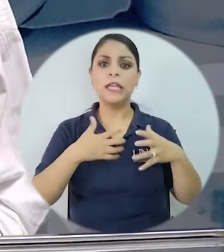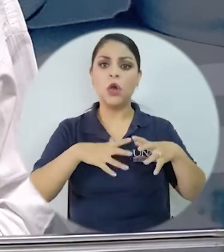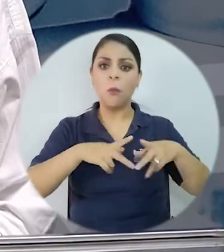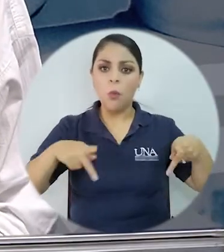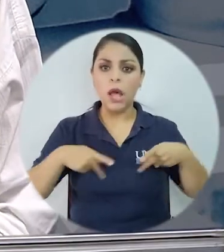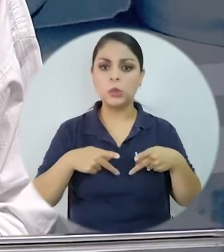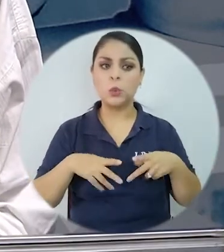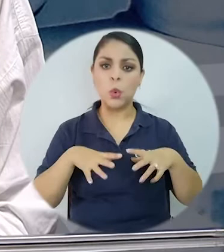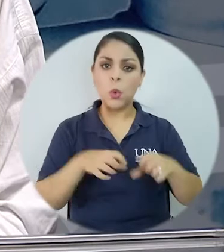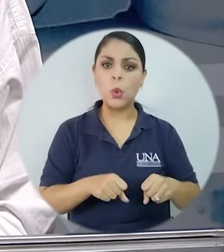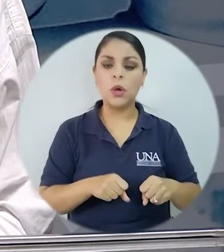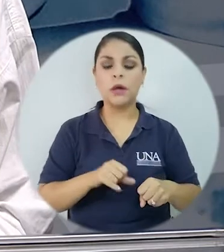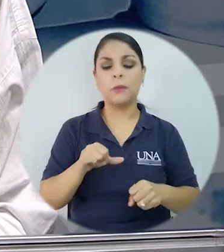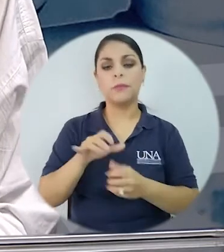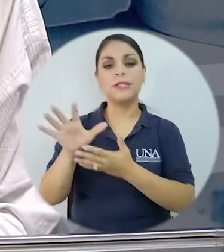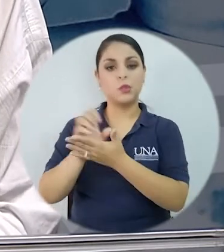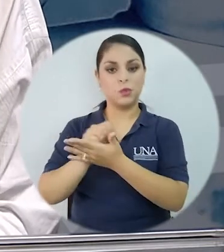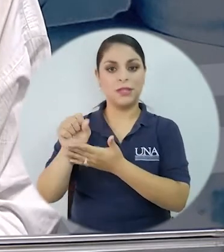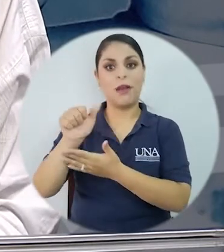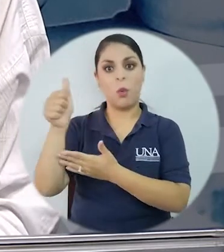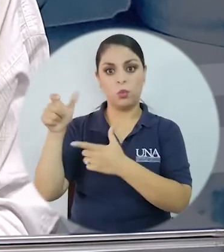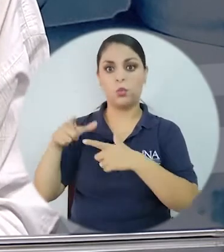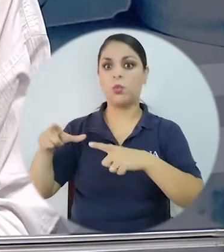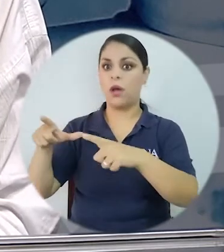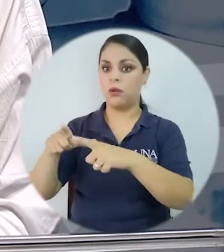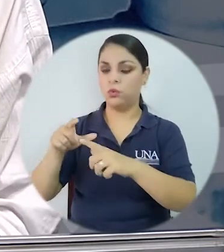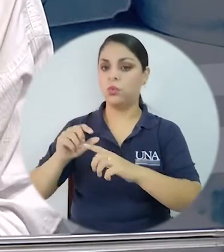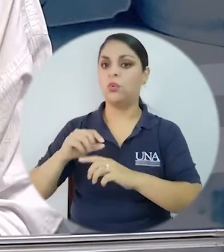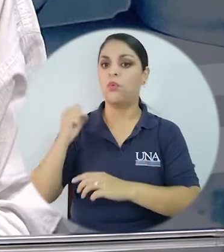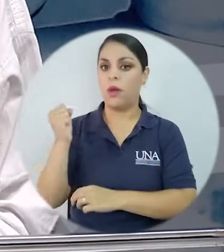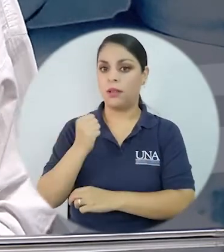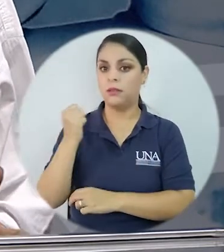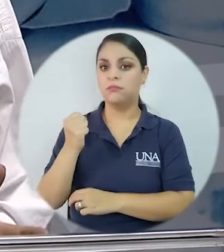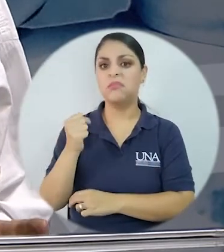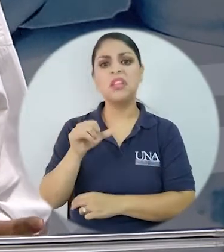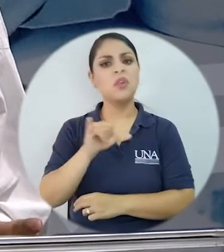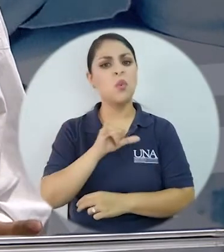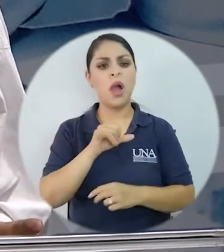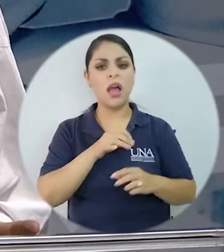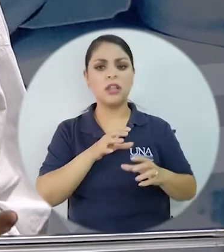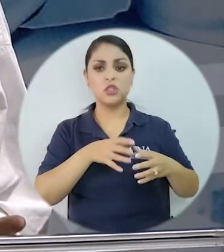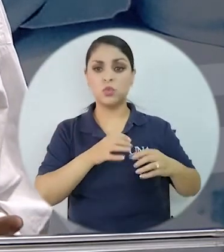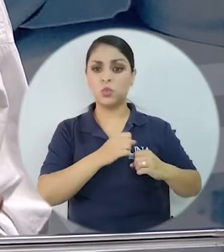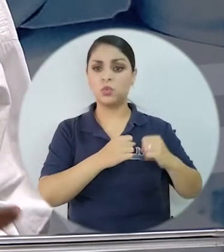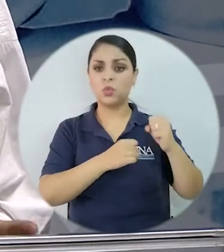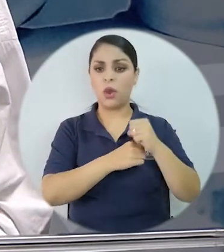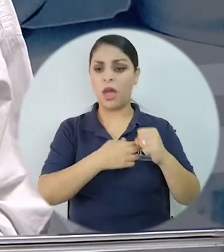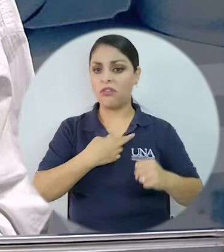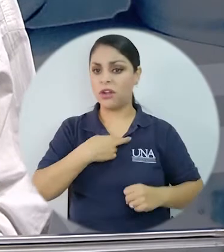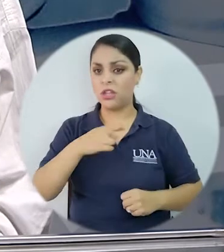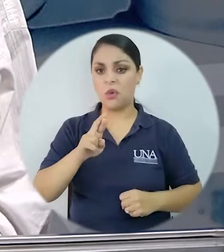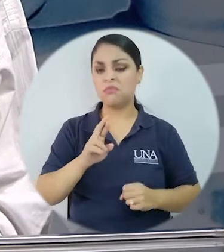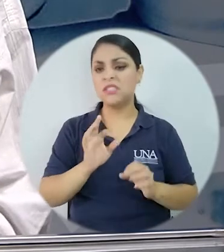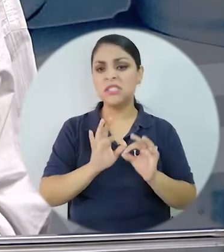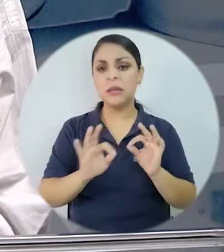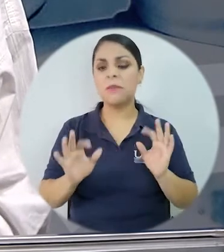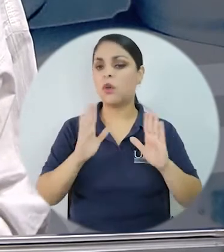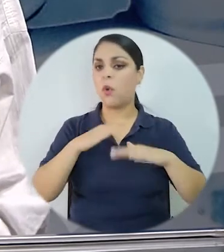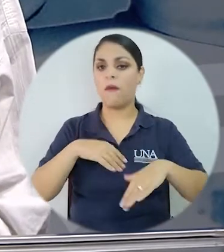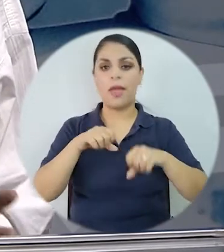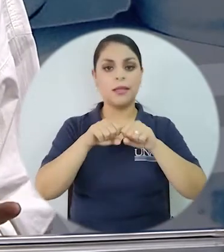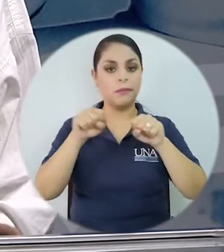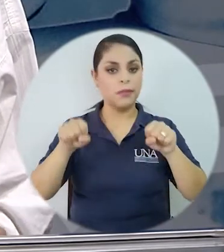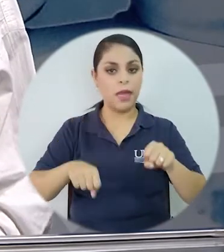puestos tan evidente y tan destructiva como en otros lugares. Igualmente la estructura eclesial era simple, no teníamos seminario,